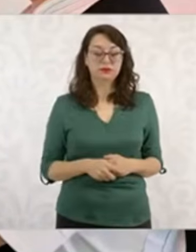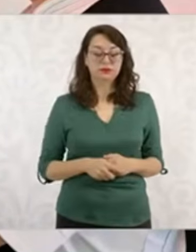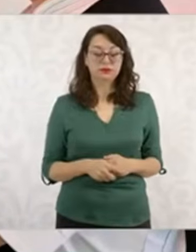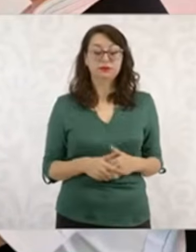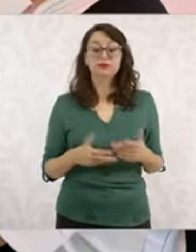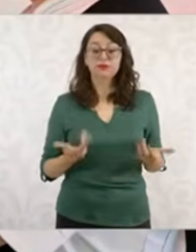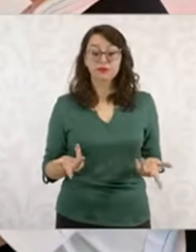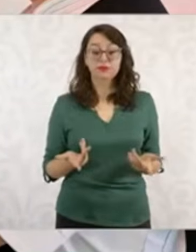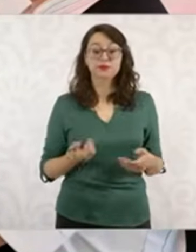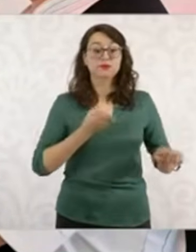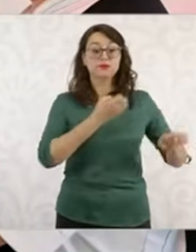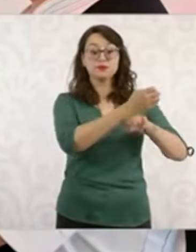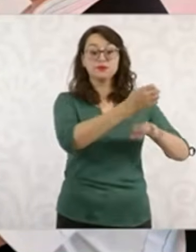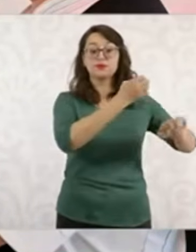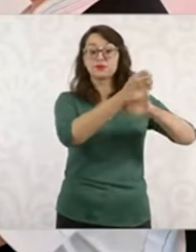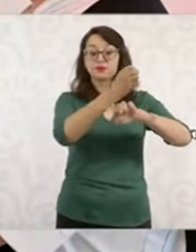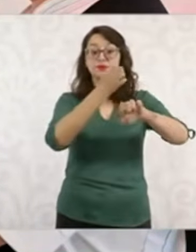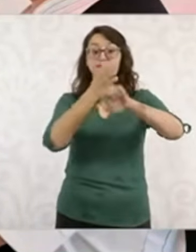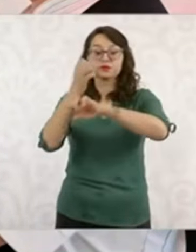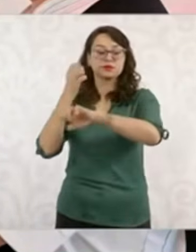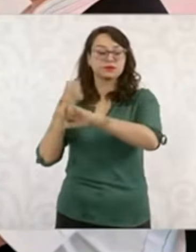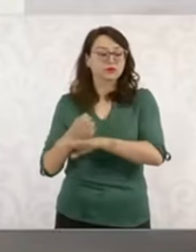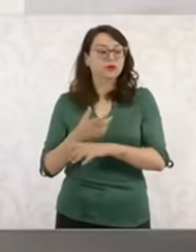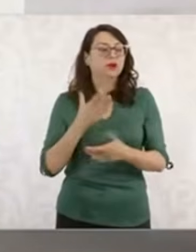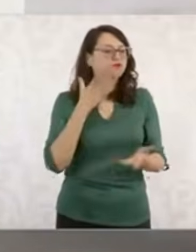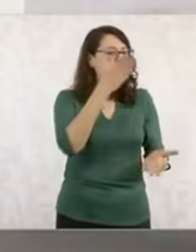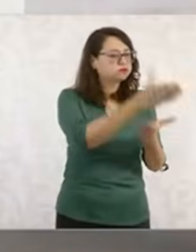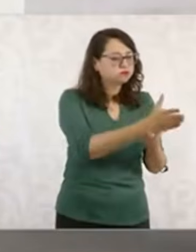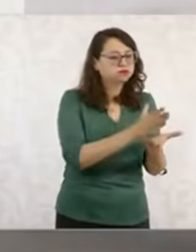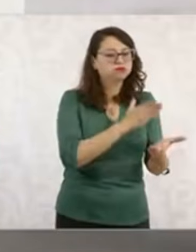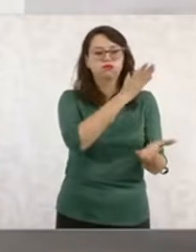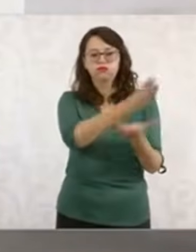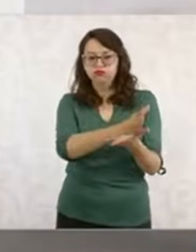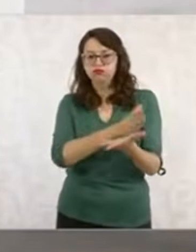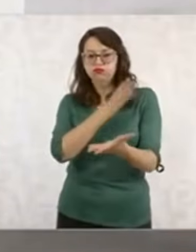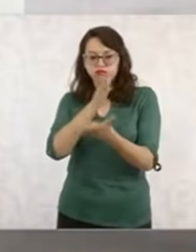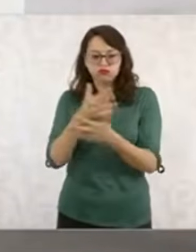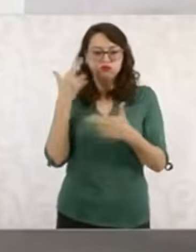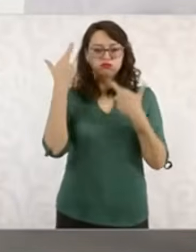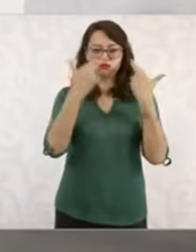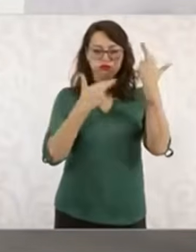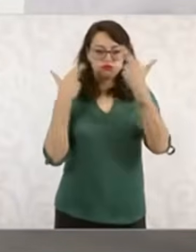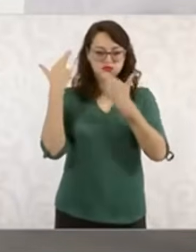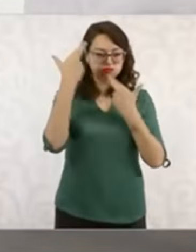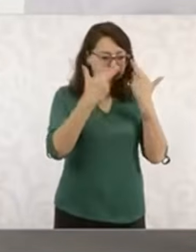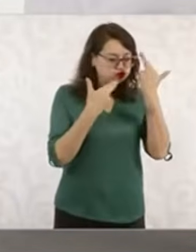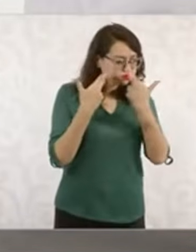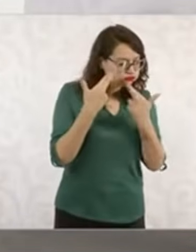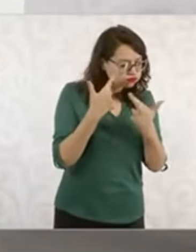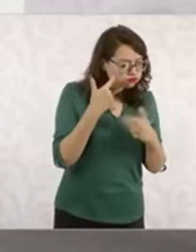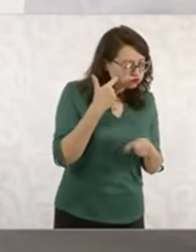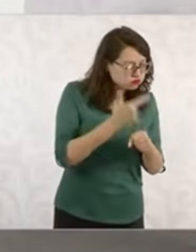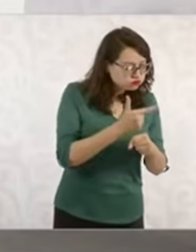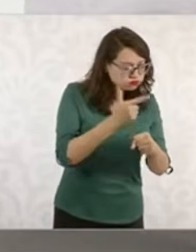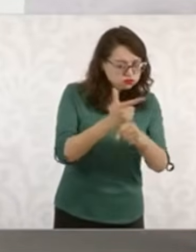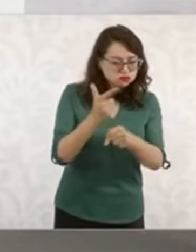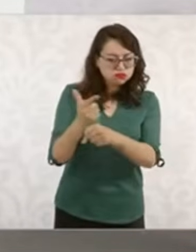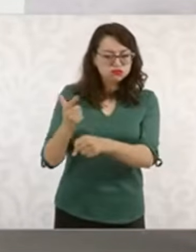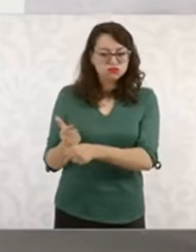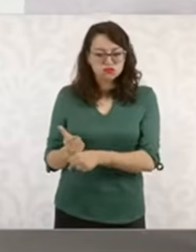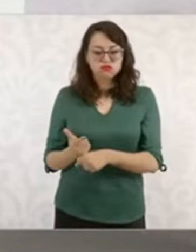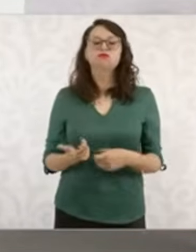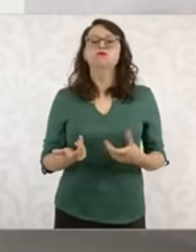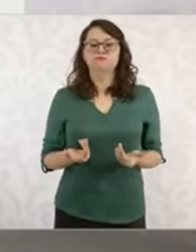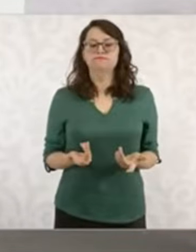los estados, a territorio, para verificar y estar con nosotros y de alguna manera